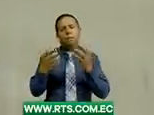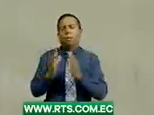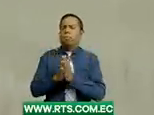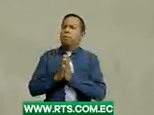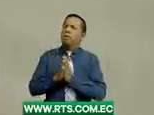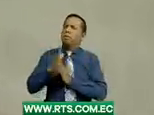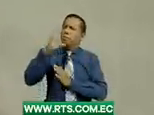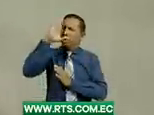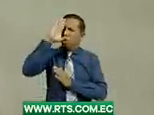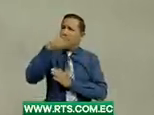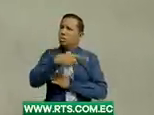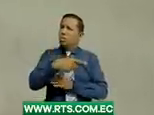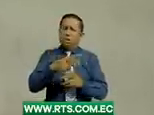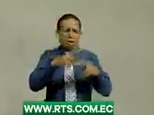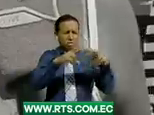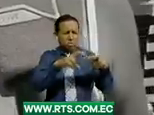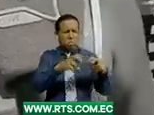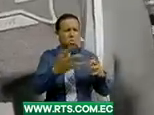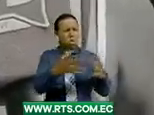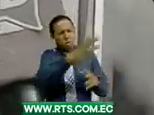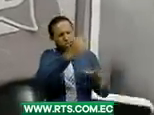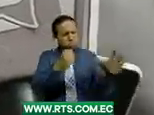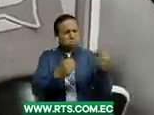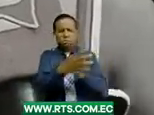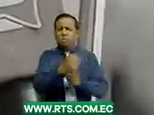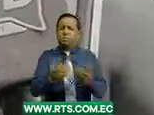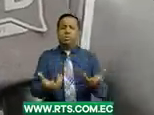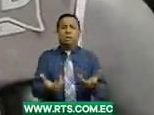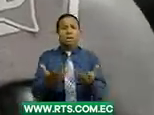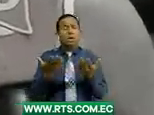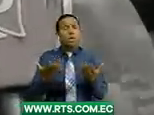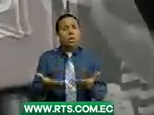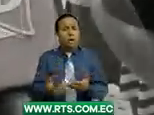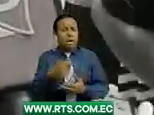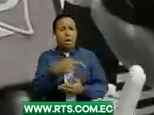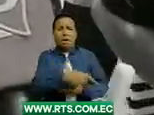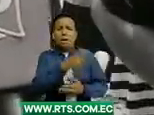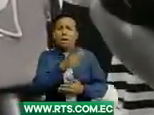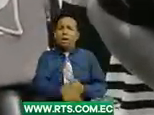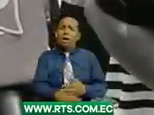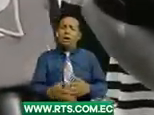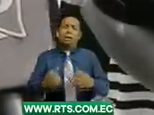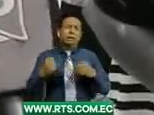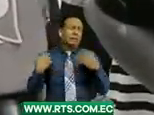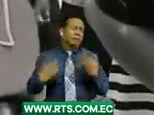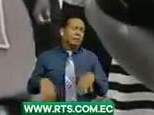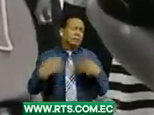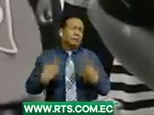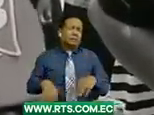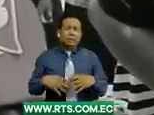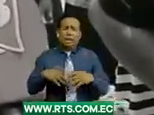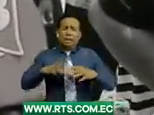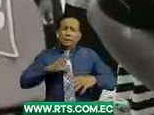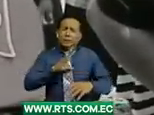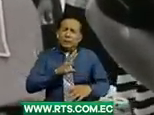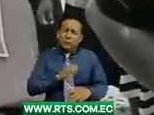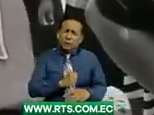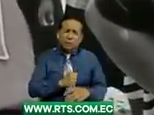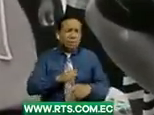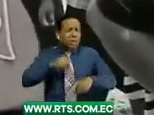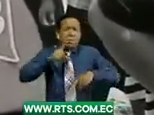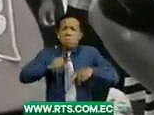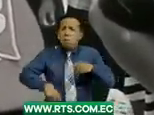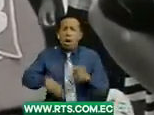a los culpables de este hecho. Si usted supiera cómo ella sufre para agarrarse, para levantarse, no